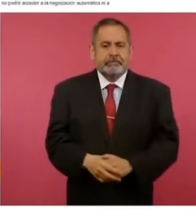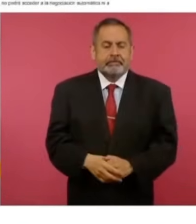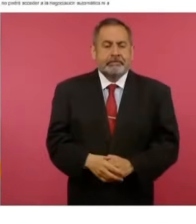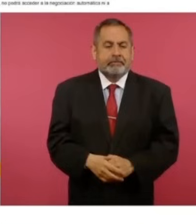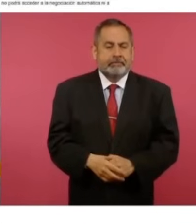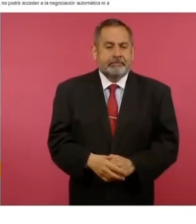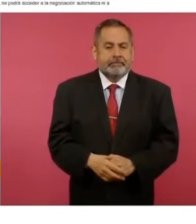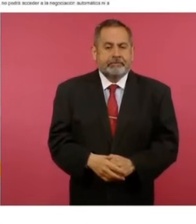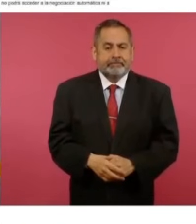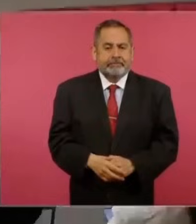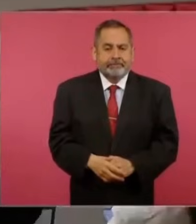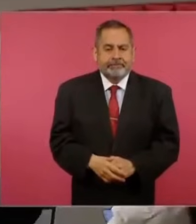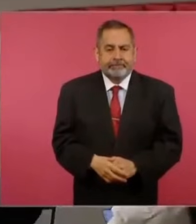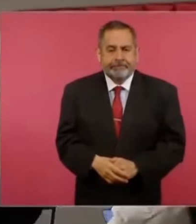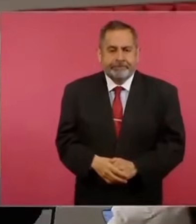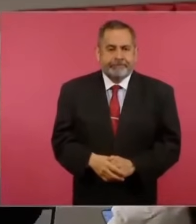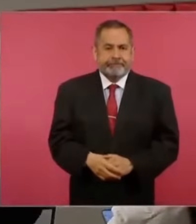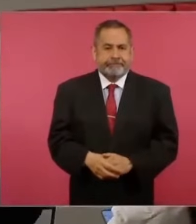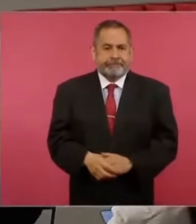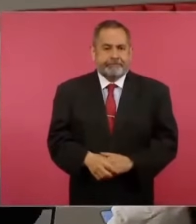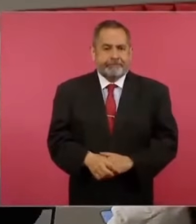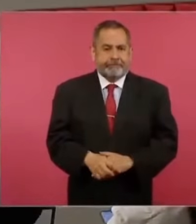favor,